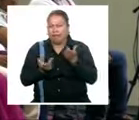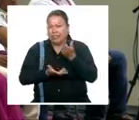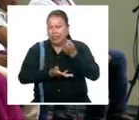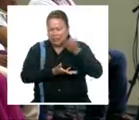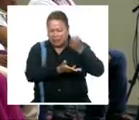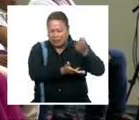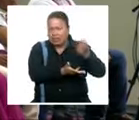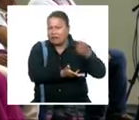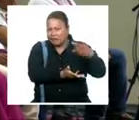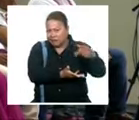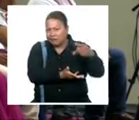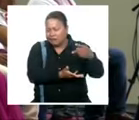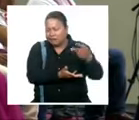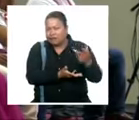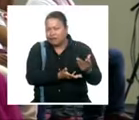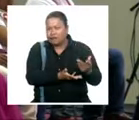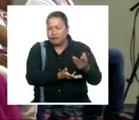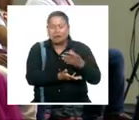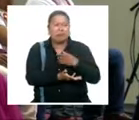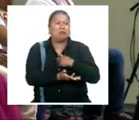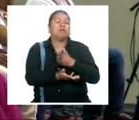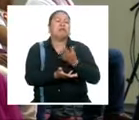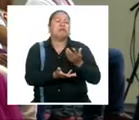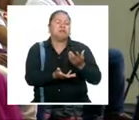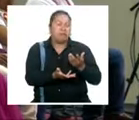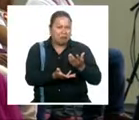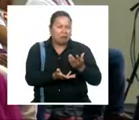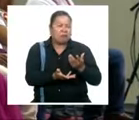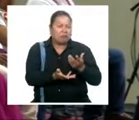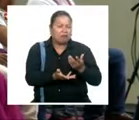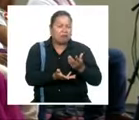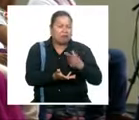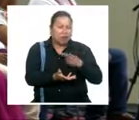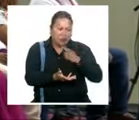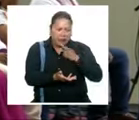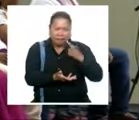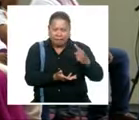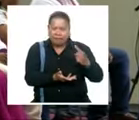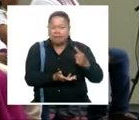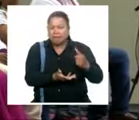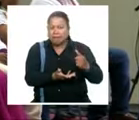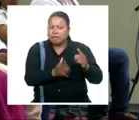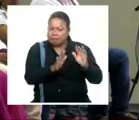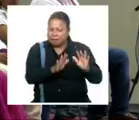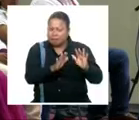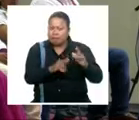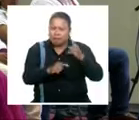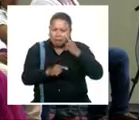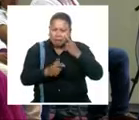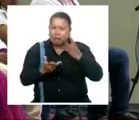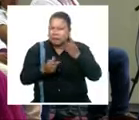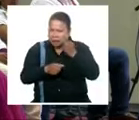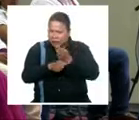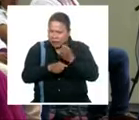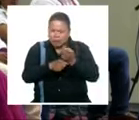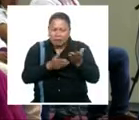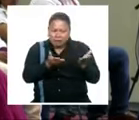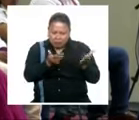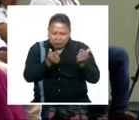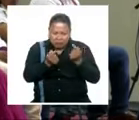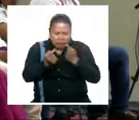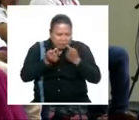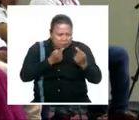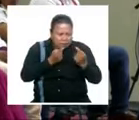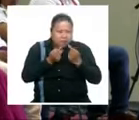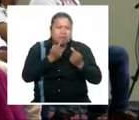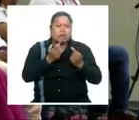sus participaciones, y nosotros siempre hemos buscado que haya diálogo, haya acuerdo, para